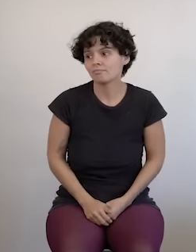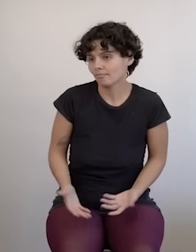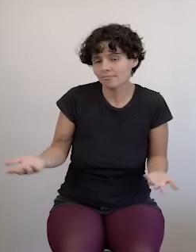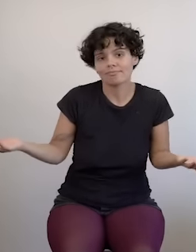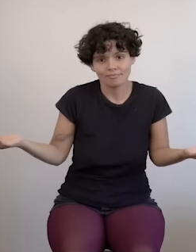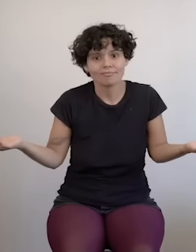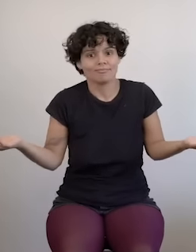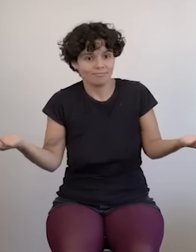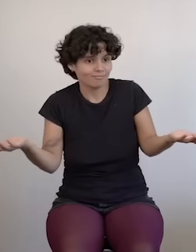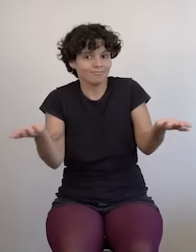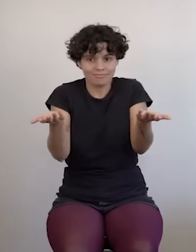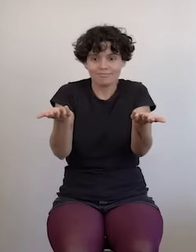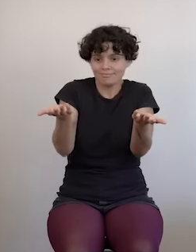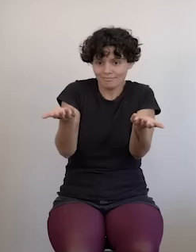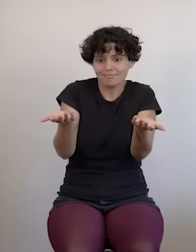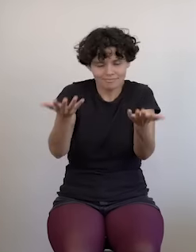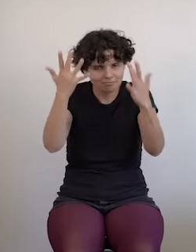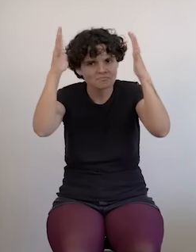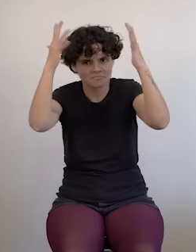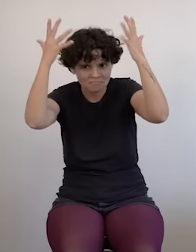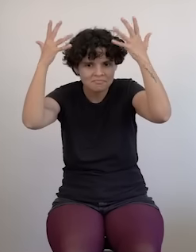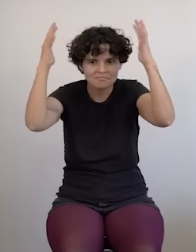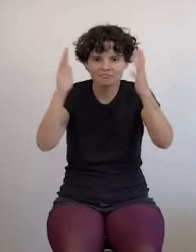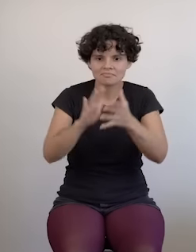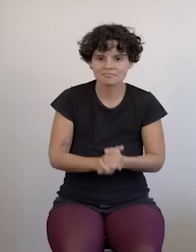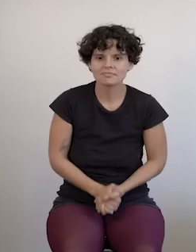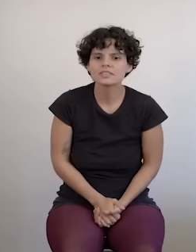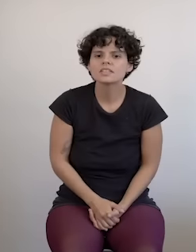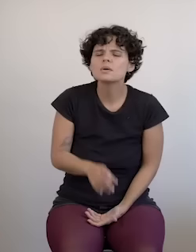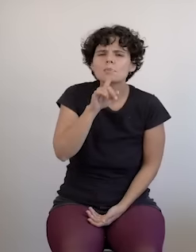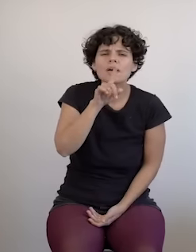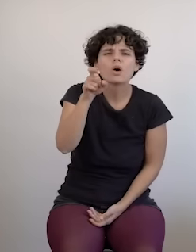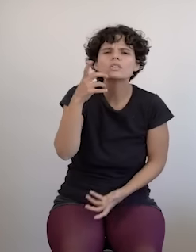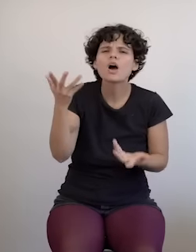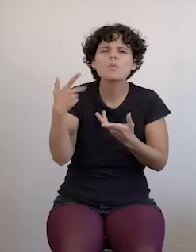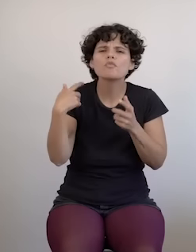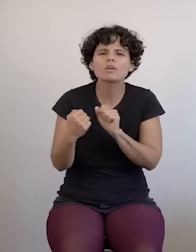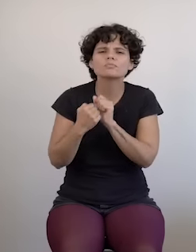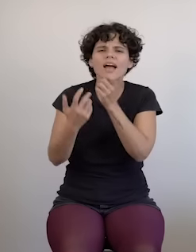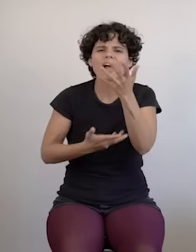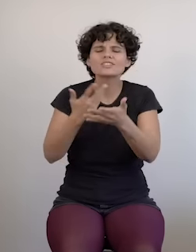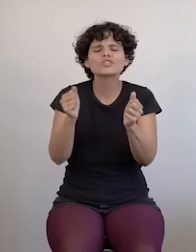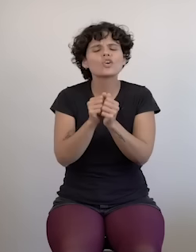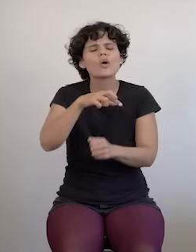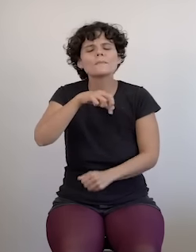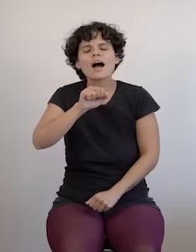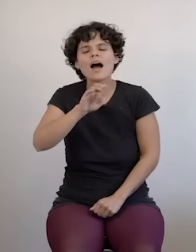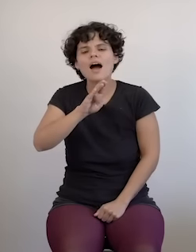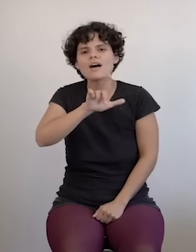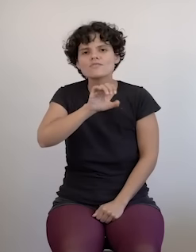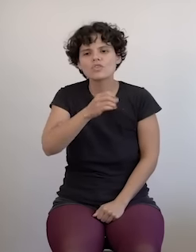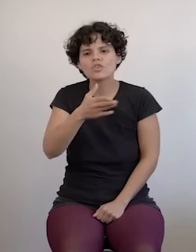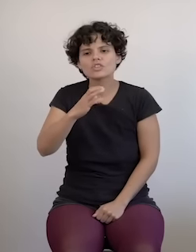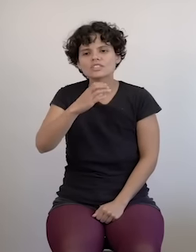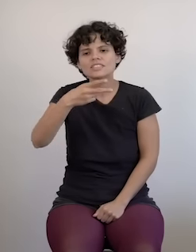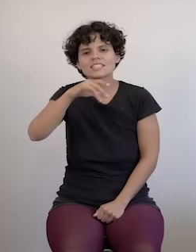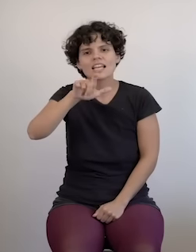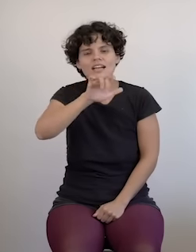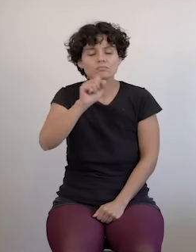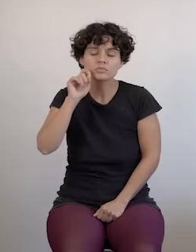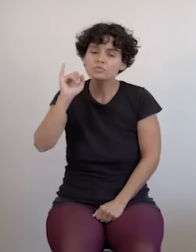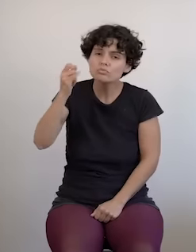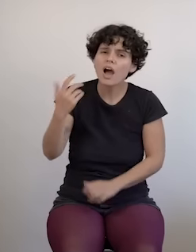Por favor, póngale. ¿Cómo fue la colaboración con Pablo Chile? Porque esa canción es extraordinaria. Los conocimos en la cárcel de Mendoza, en una